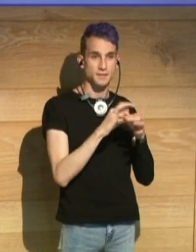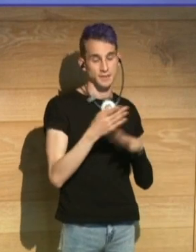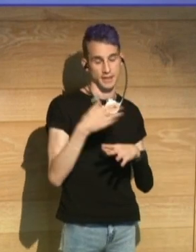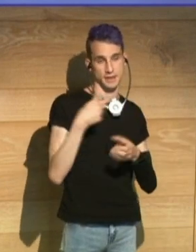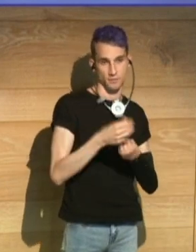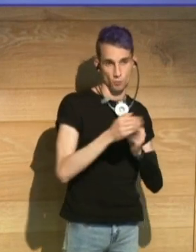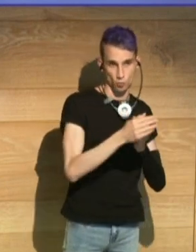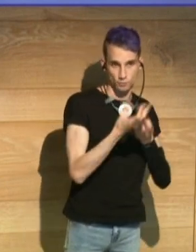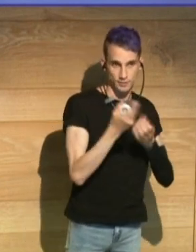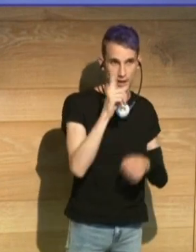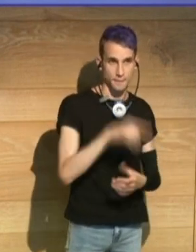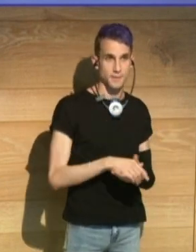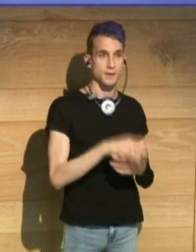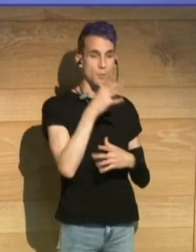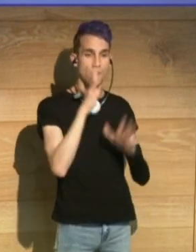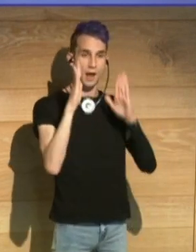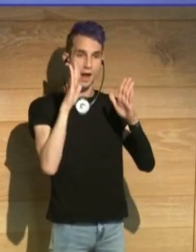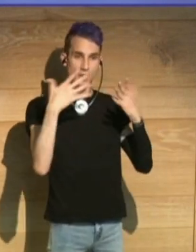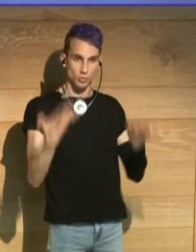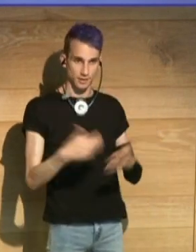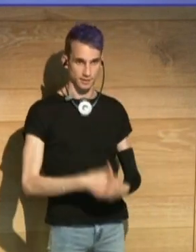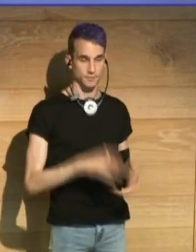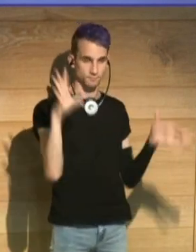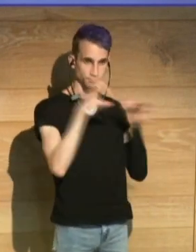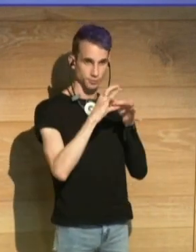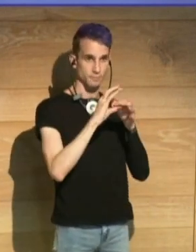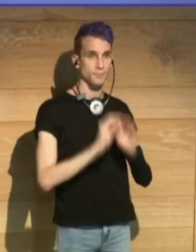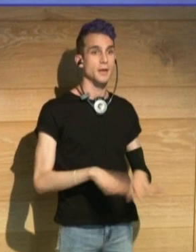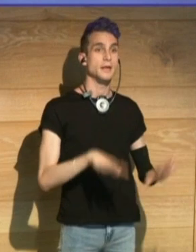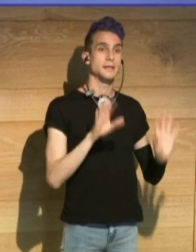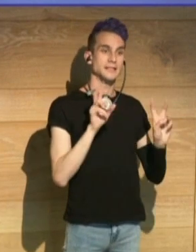abordarlo, con el presente, con el mundo actual. Pero empezando por el libro,